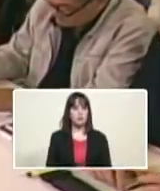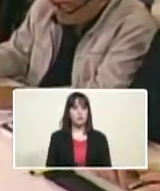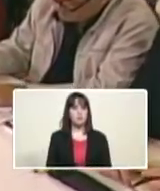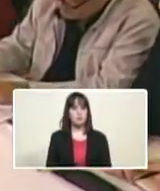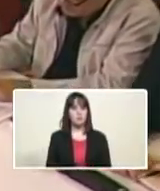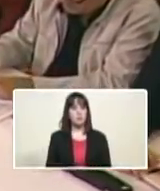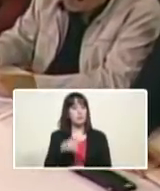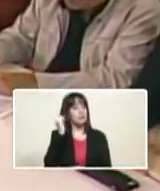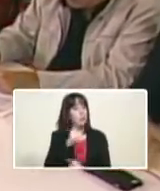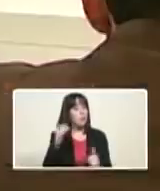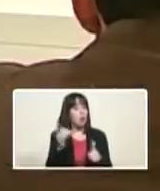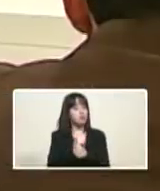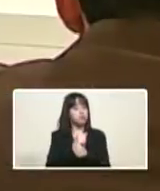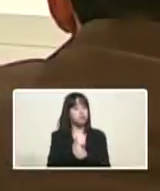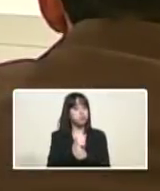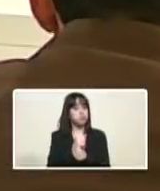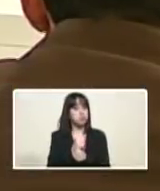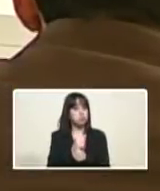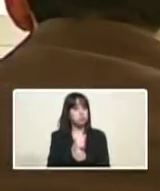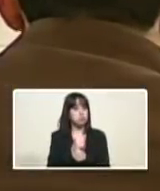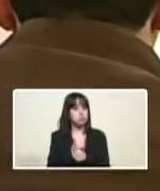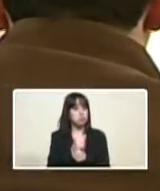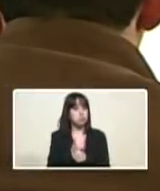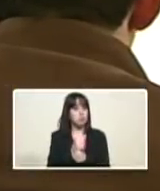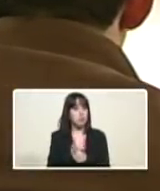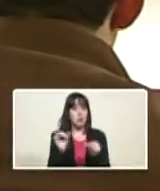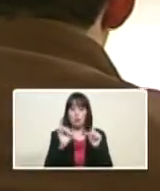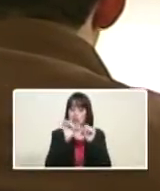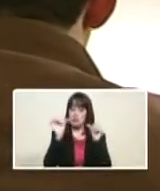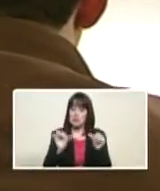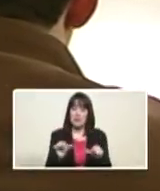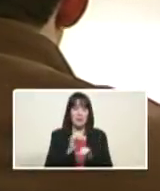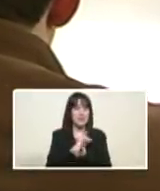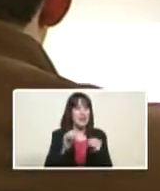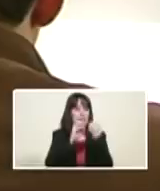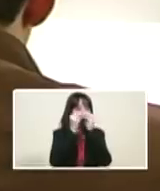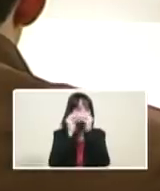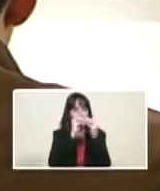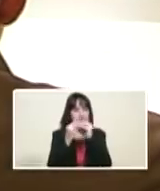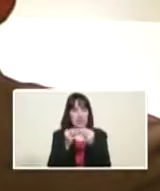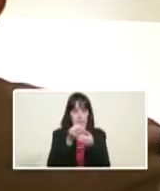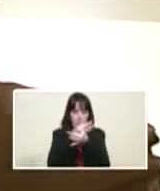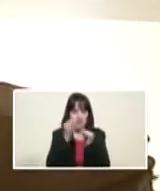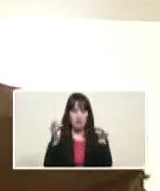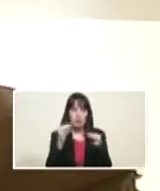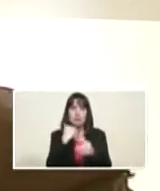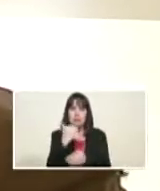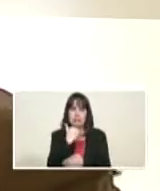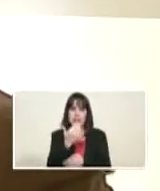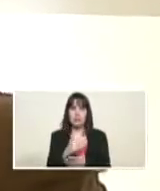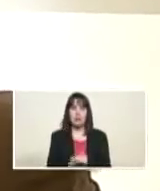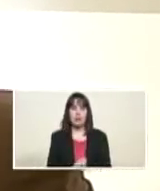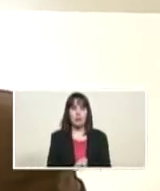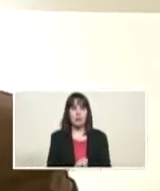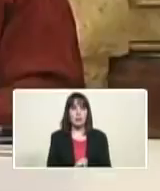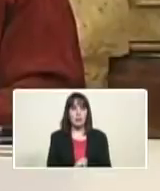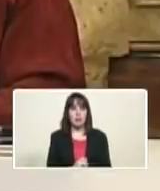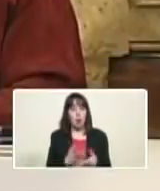Tenemos que lograrlo. En un sistema que ya lo estamos perfeccionando. A partir del carnet de la